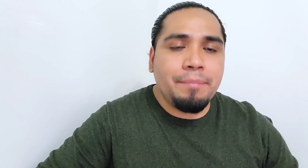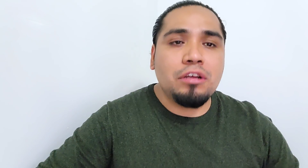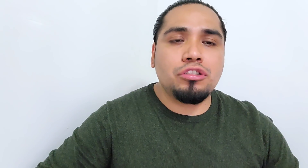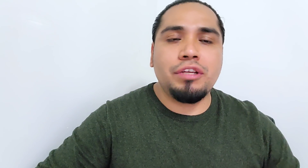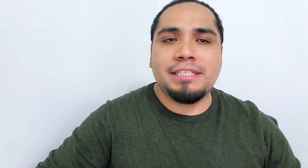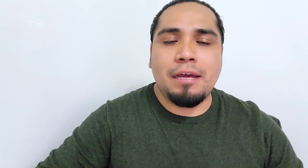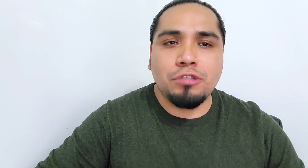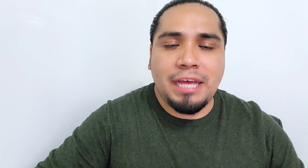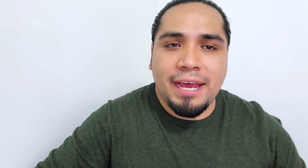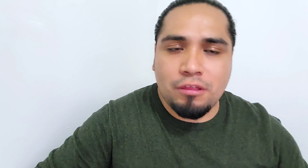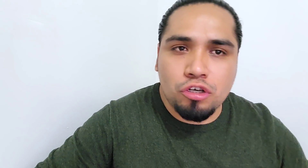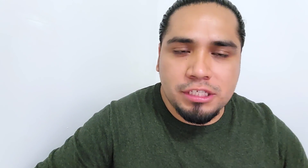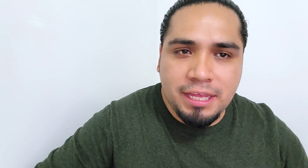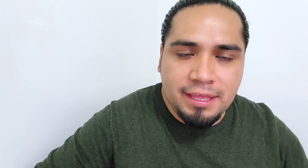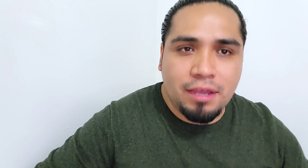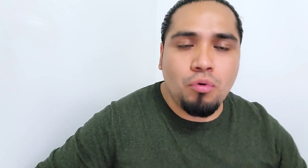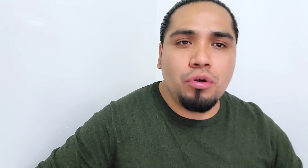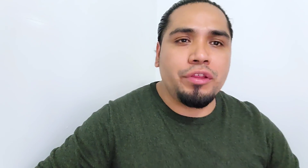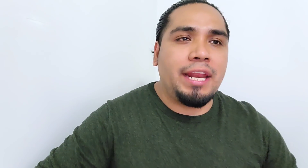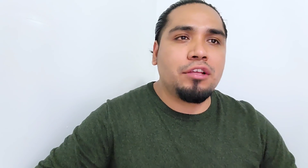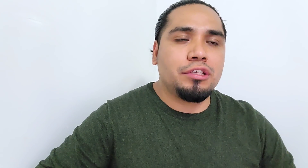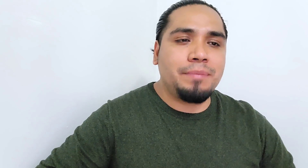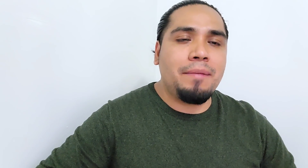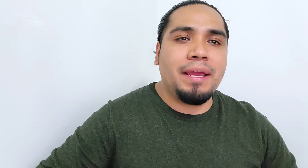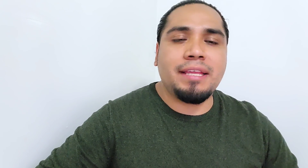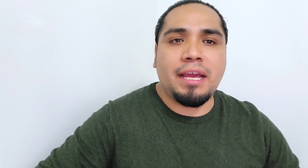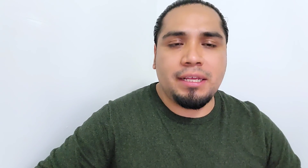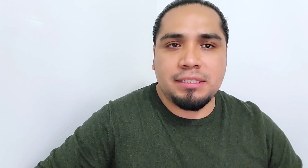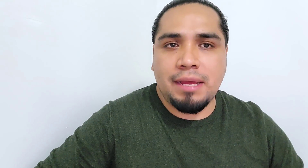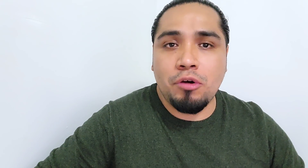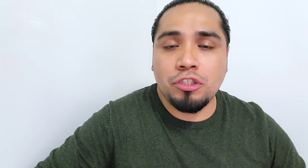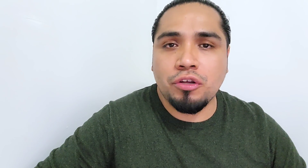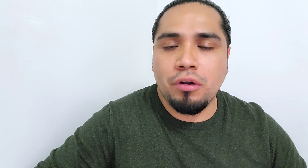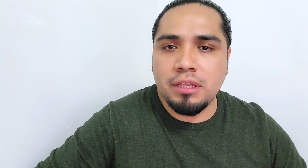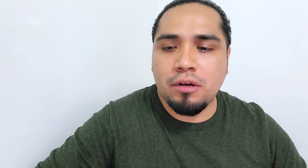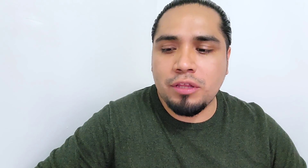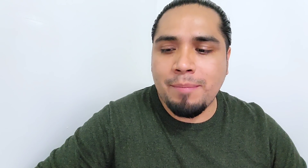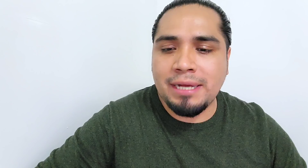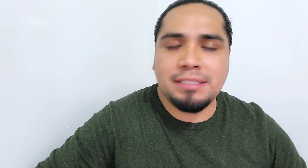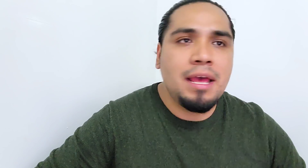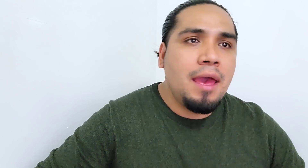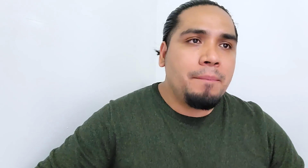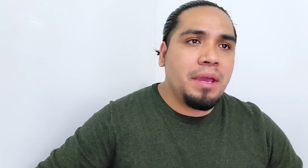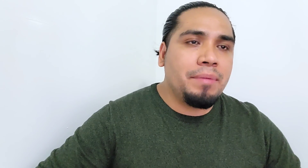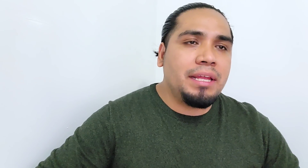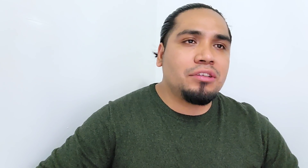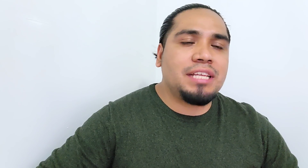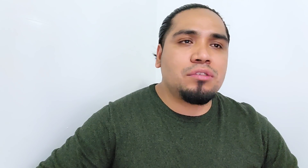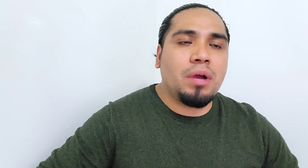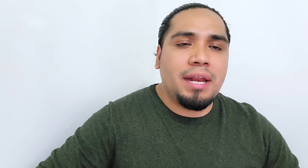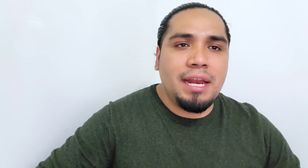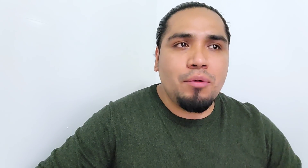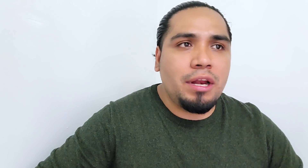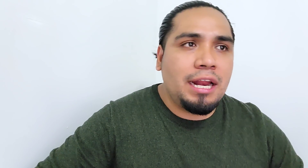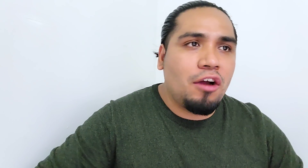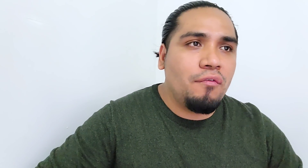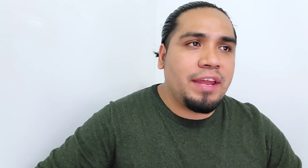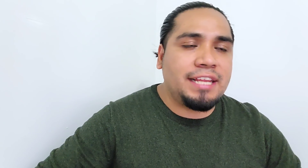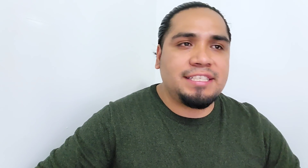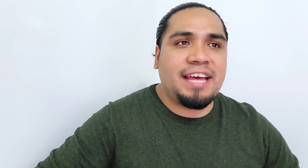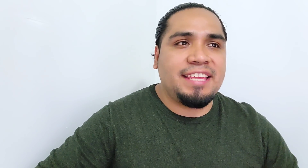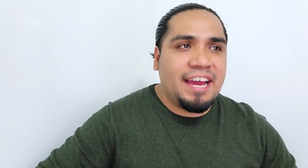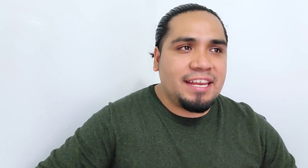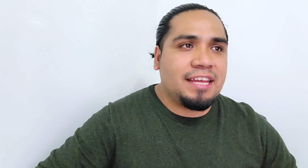Así es amigos, hoy estamos a 14 de julio del año 2020 y aquí estamos con otra nota más. Bienvenidos a su canal y bueno, a